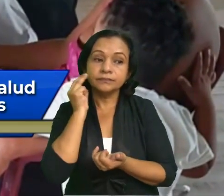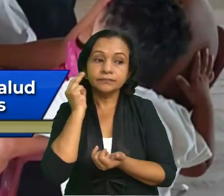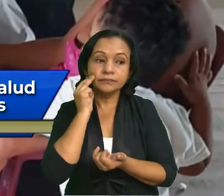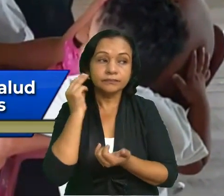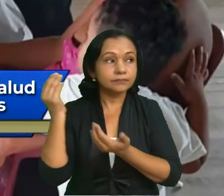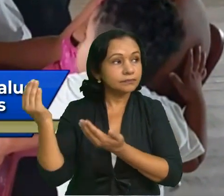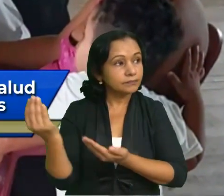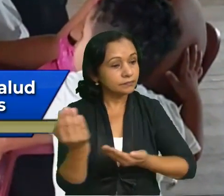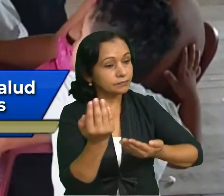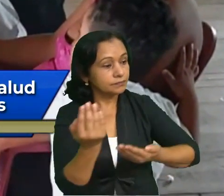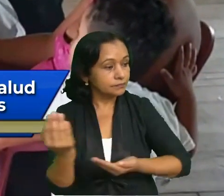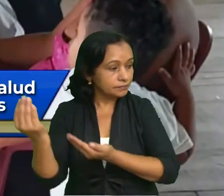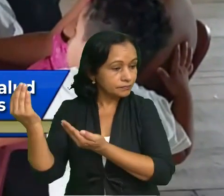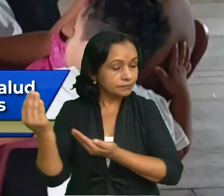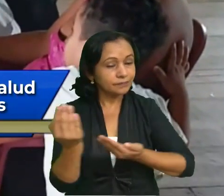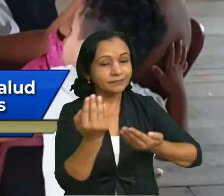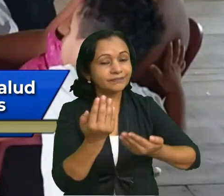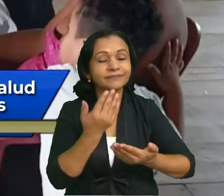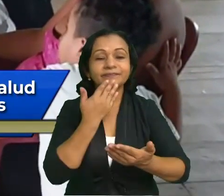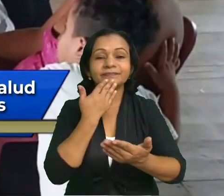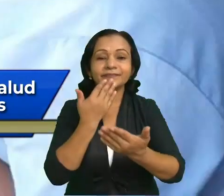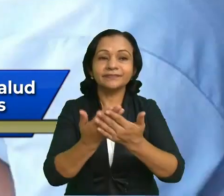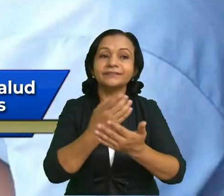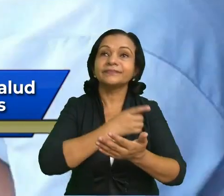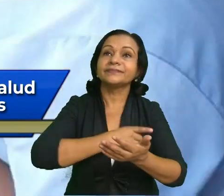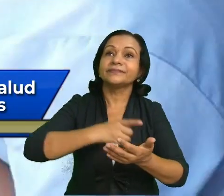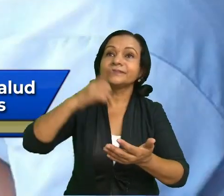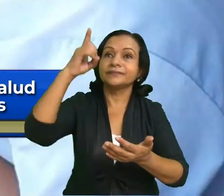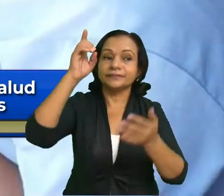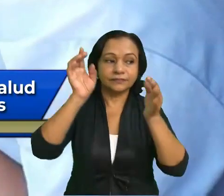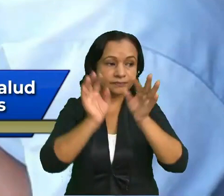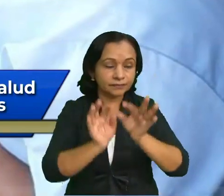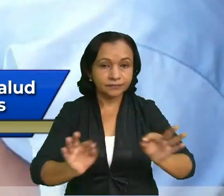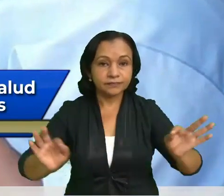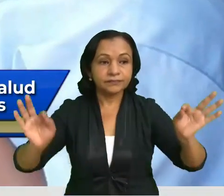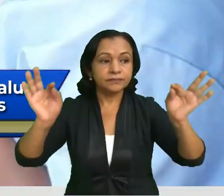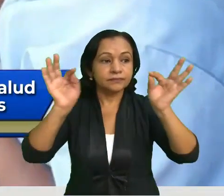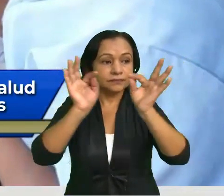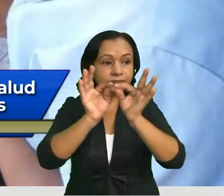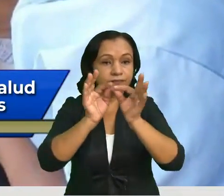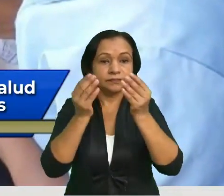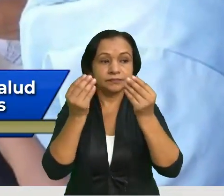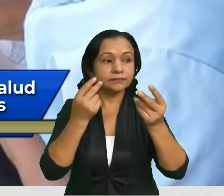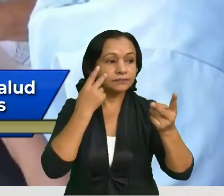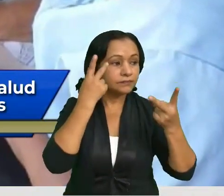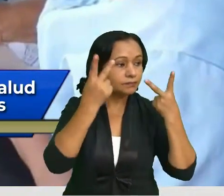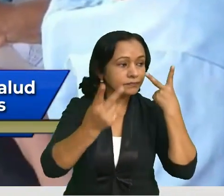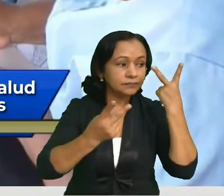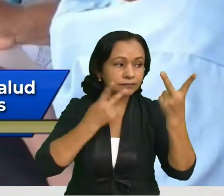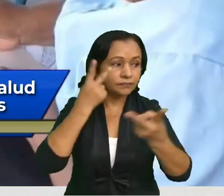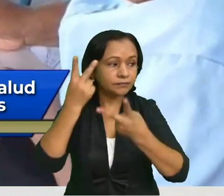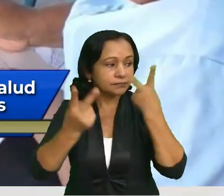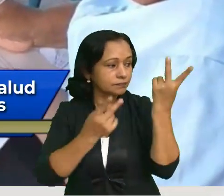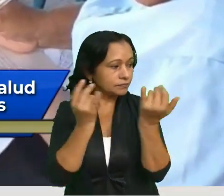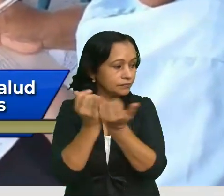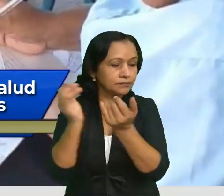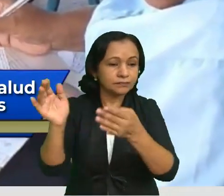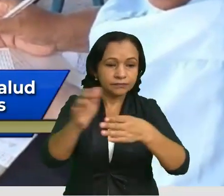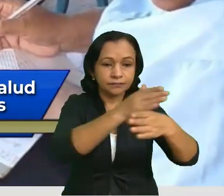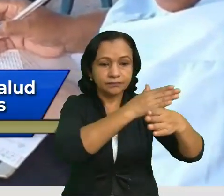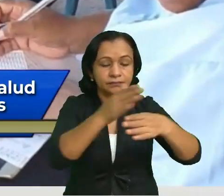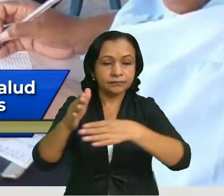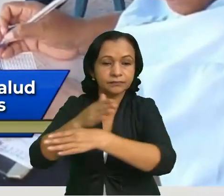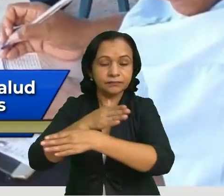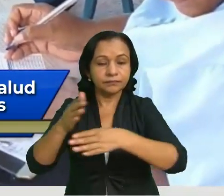en buena condición gracias a dios así es importante también la cantidad de visitas que ser realizado en bilwi y en otros cellay que han